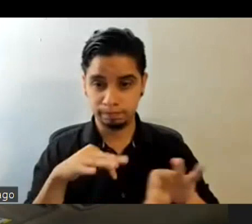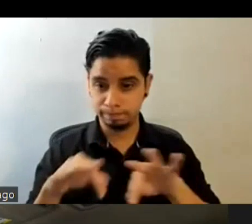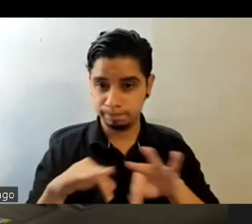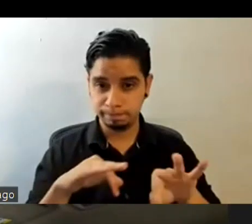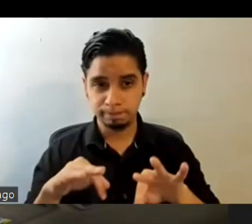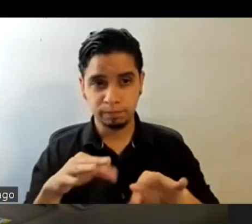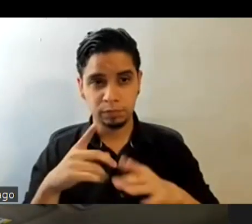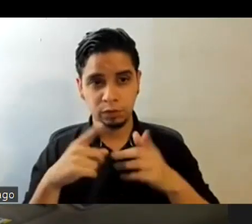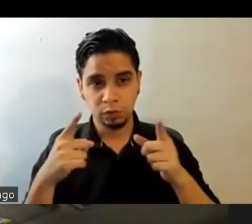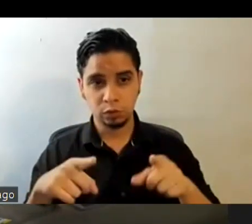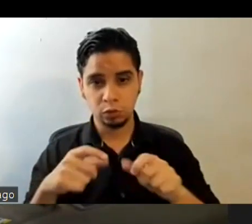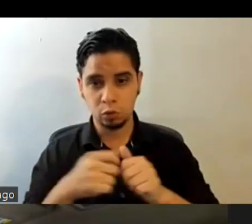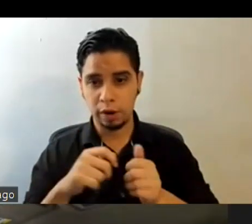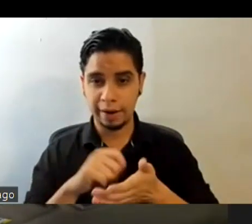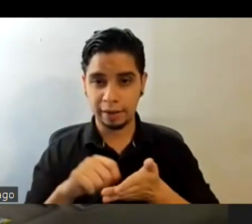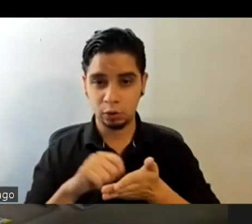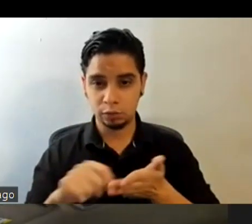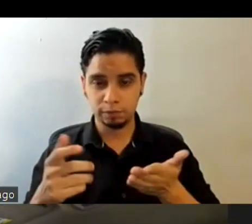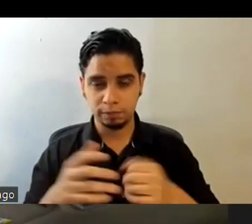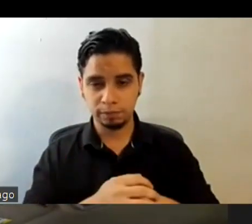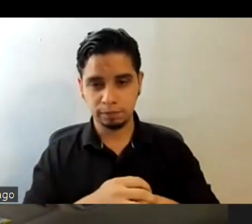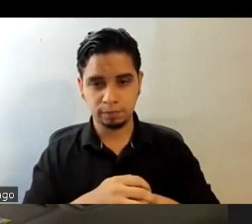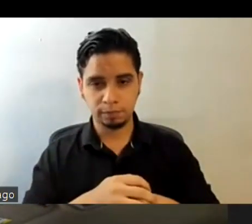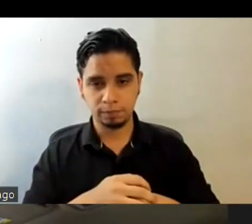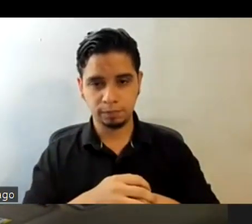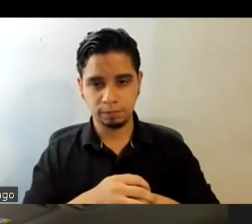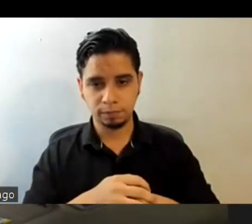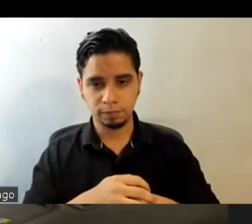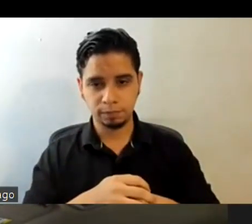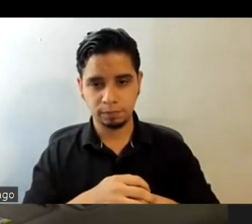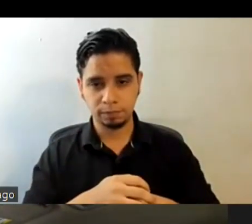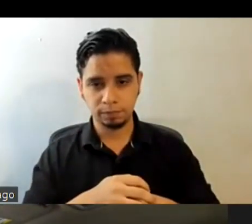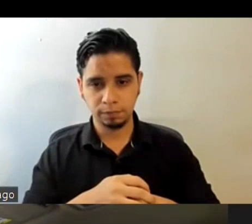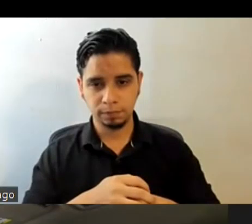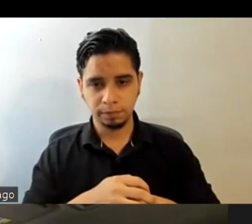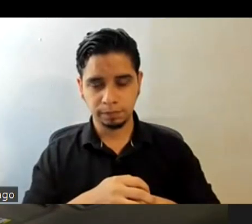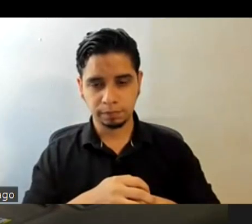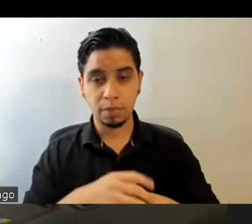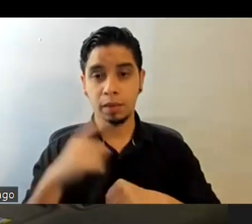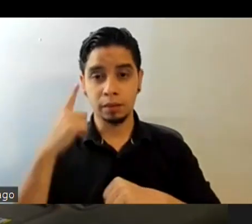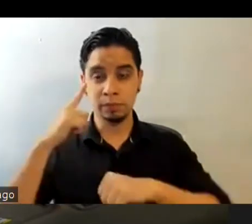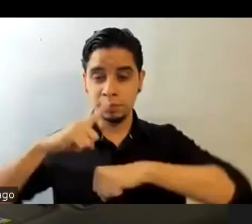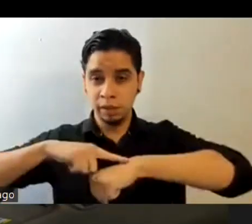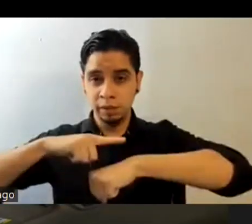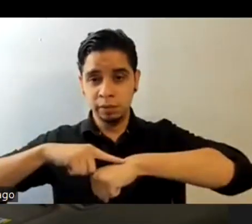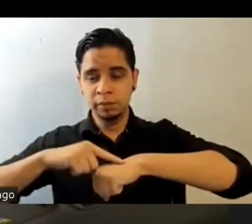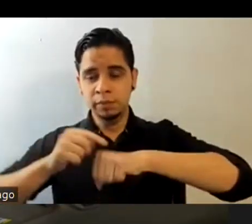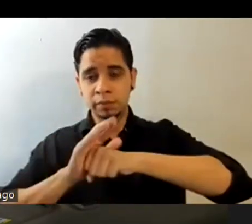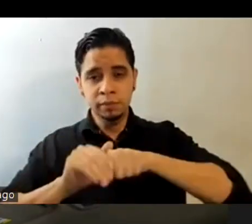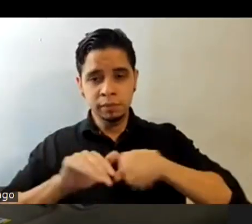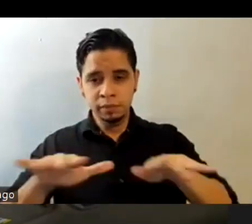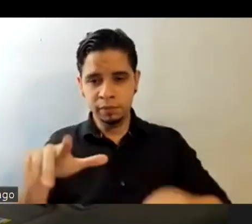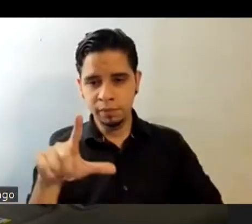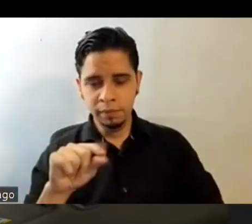pero ¿qué pasó con el escritor? Ajá, pues cuando yo con la pandemia 2020,